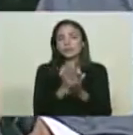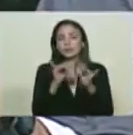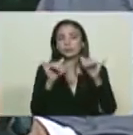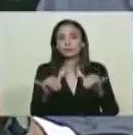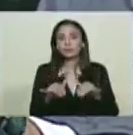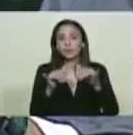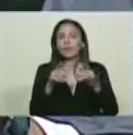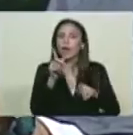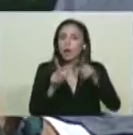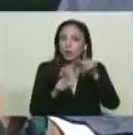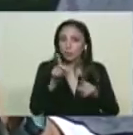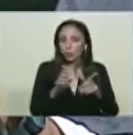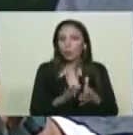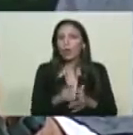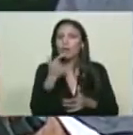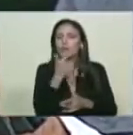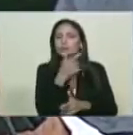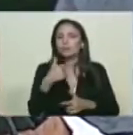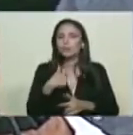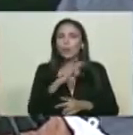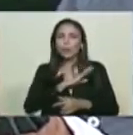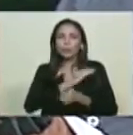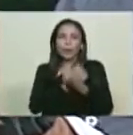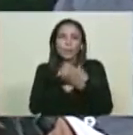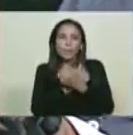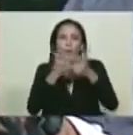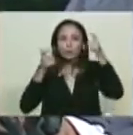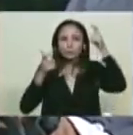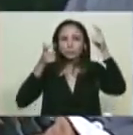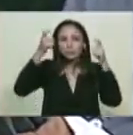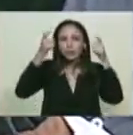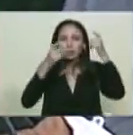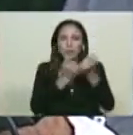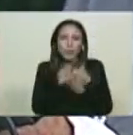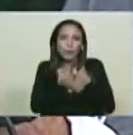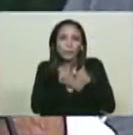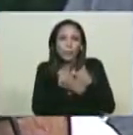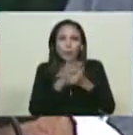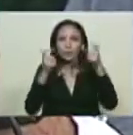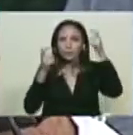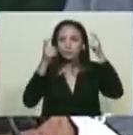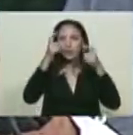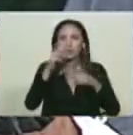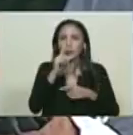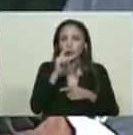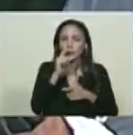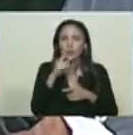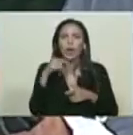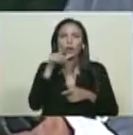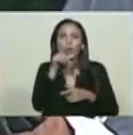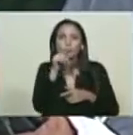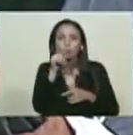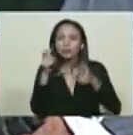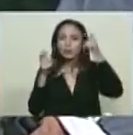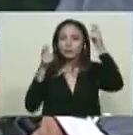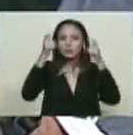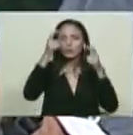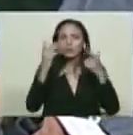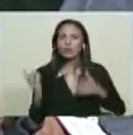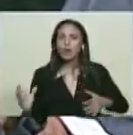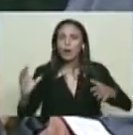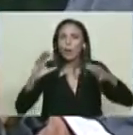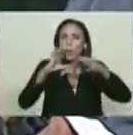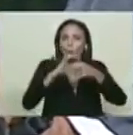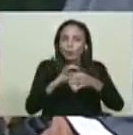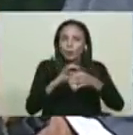es que algunos que se hacen llamar chavistas, que tienen un discurso supuestamente chavista, que tuitean como chavistas, se alían con